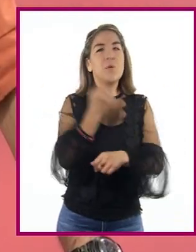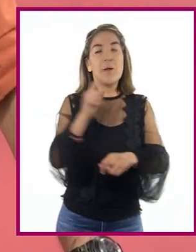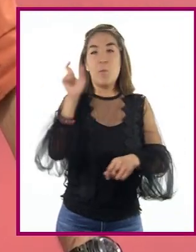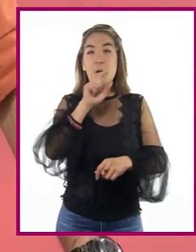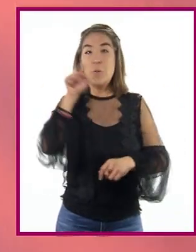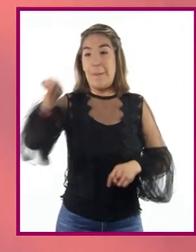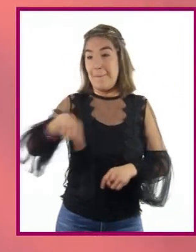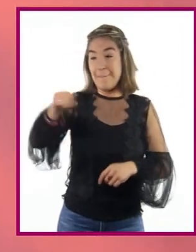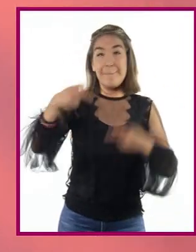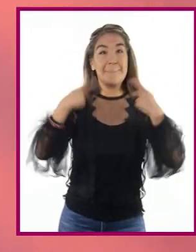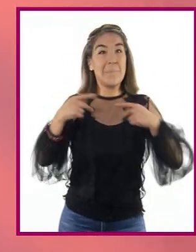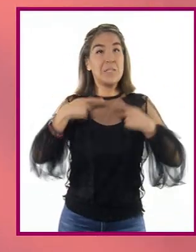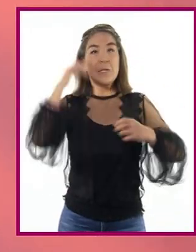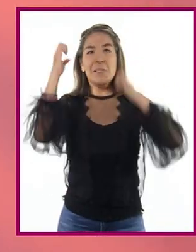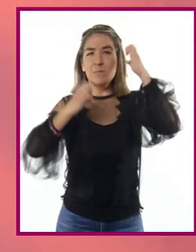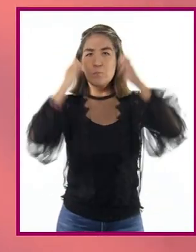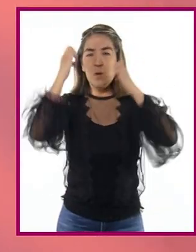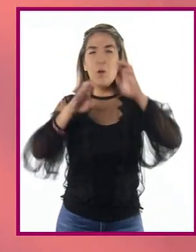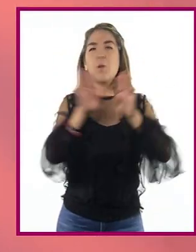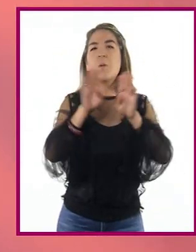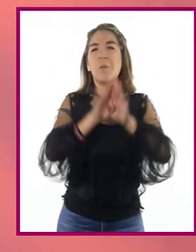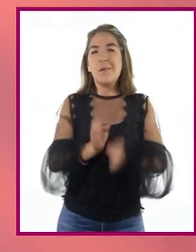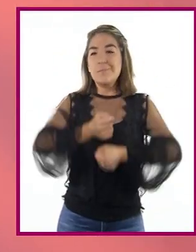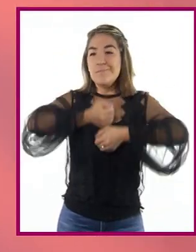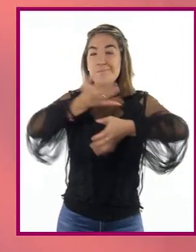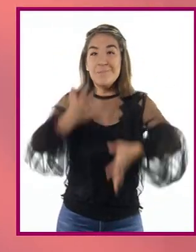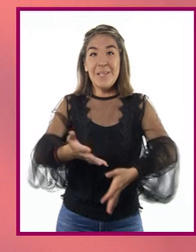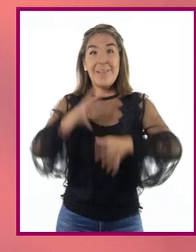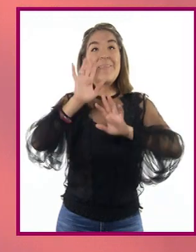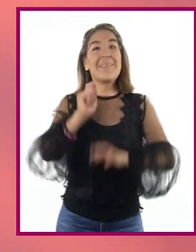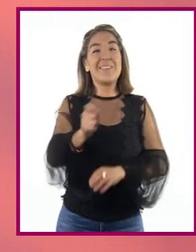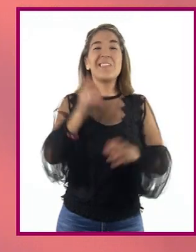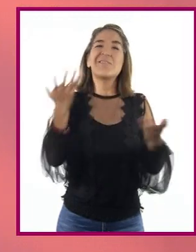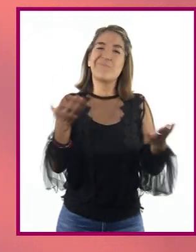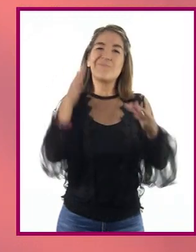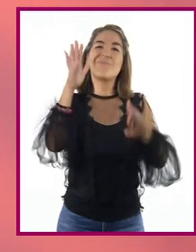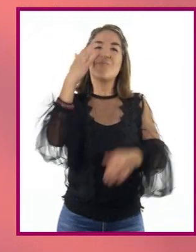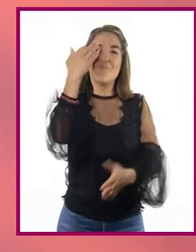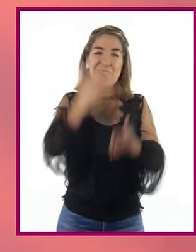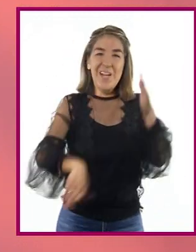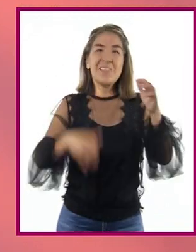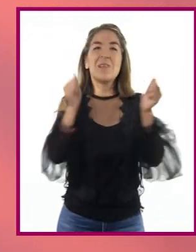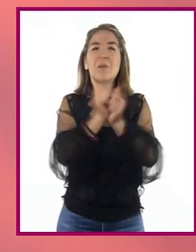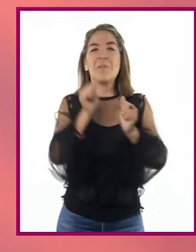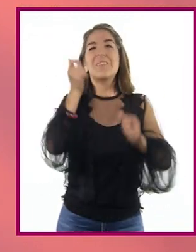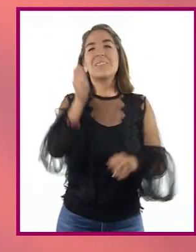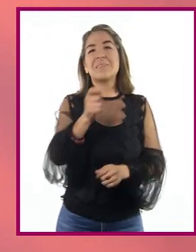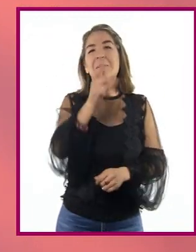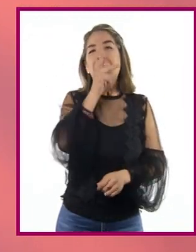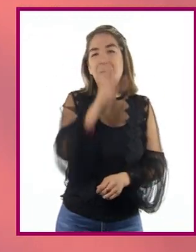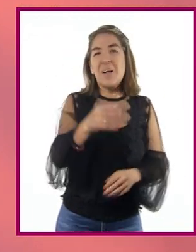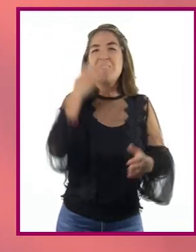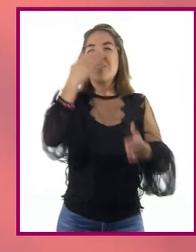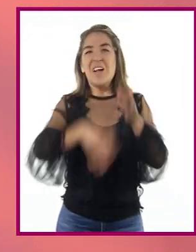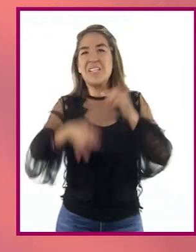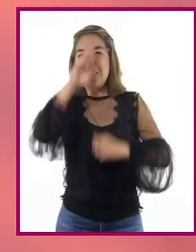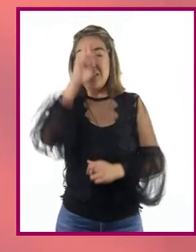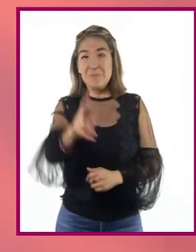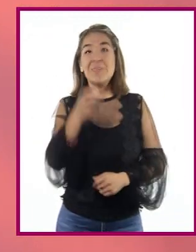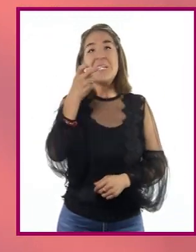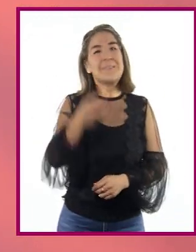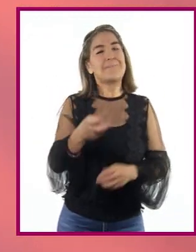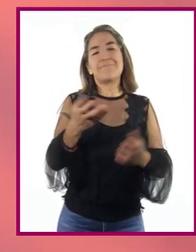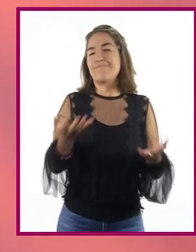al expositor se expresa de manera deficiente o con muletillas y faltas de respeto, se